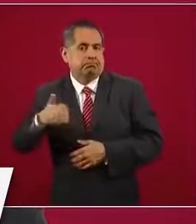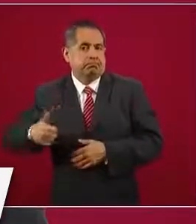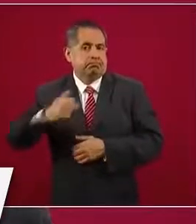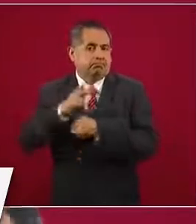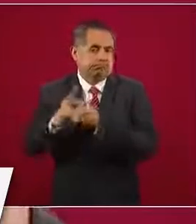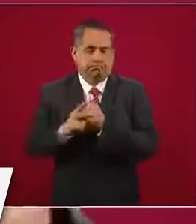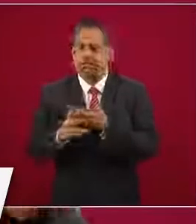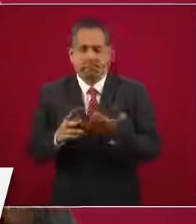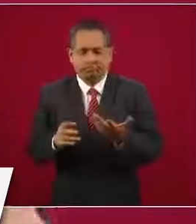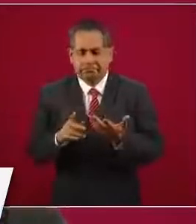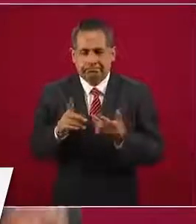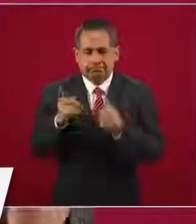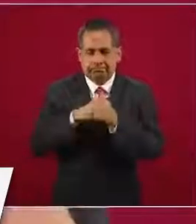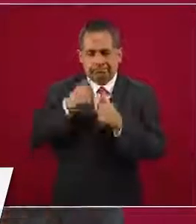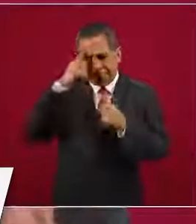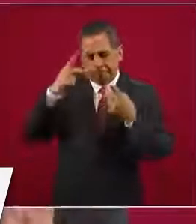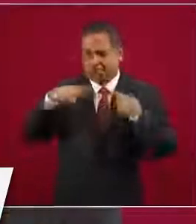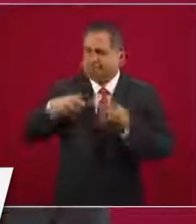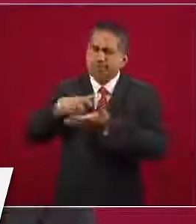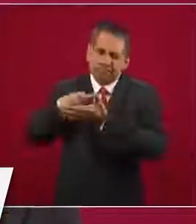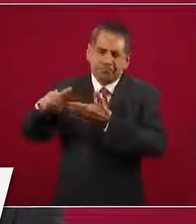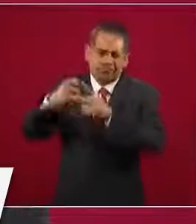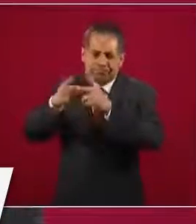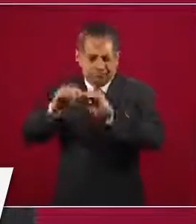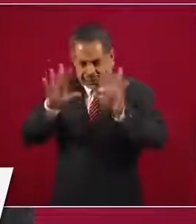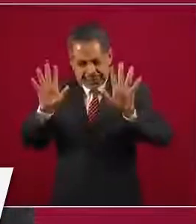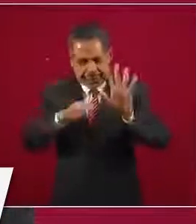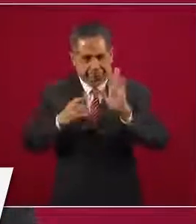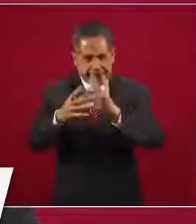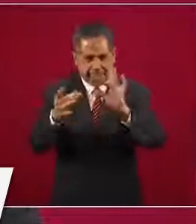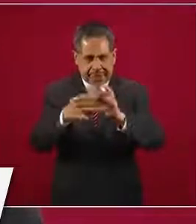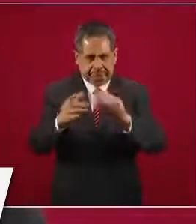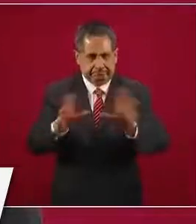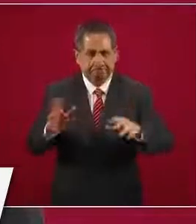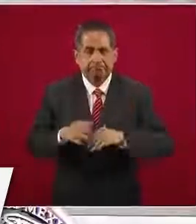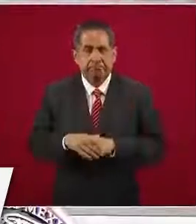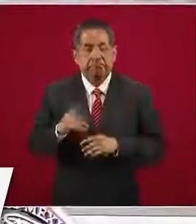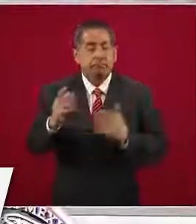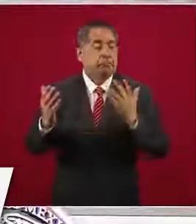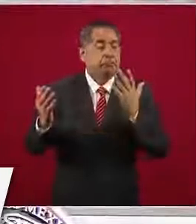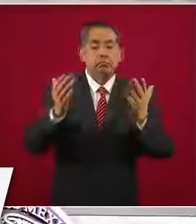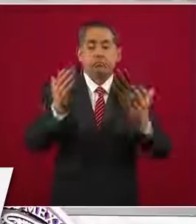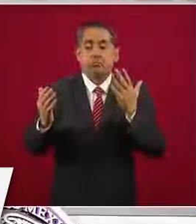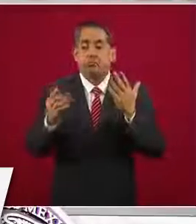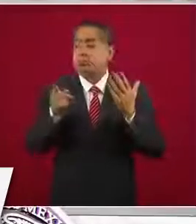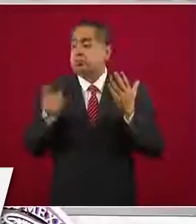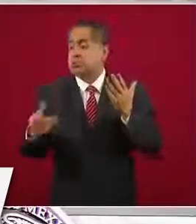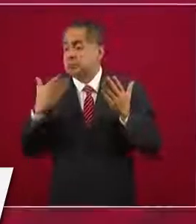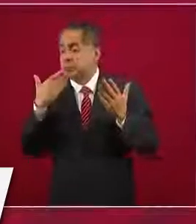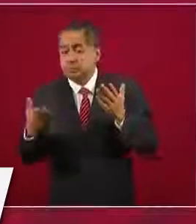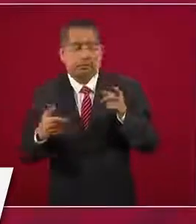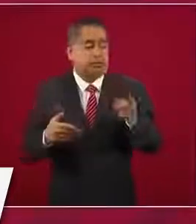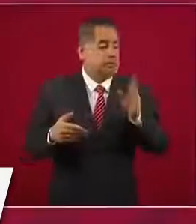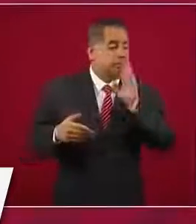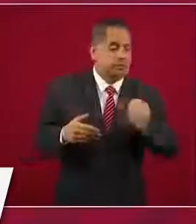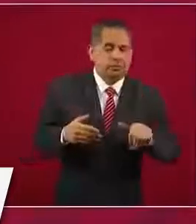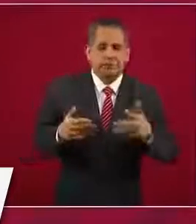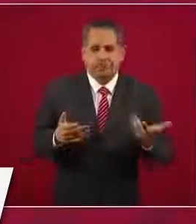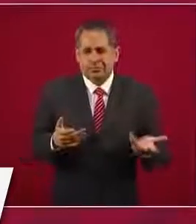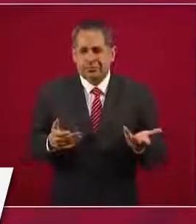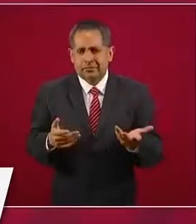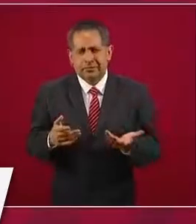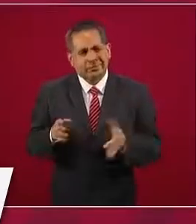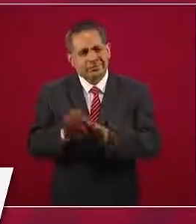sin considerar el tamaño poblacional y todo lo que hemos dicho y los ponía como si fueran dos bandos como si el cubrebocas fuera una